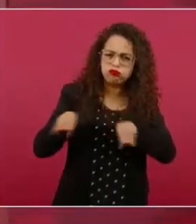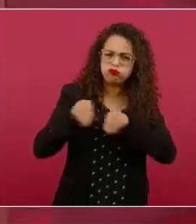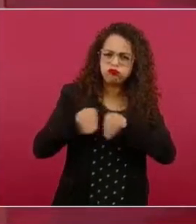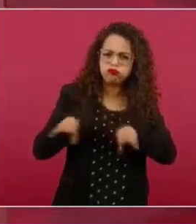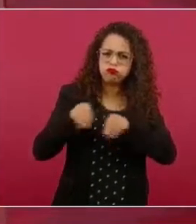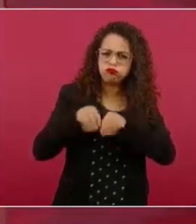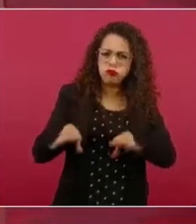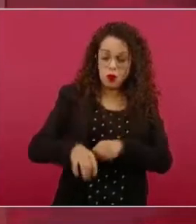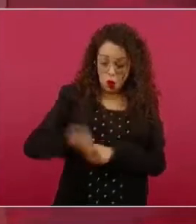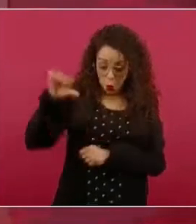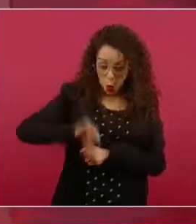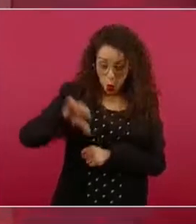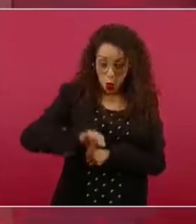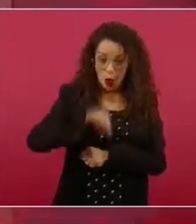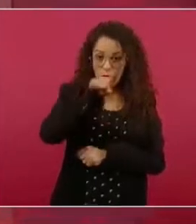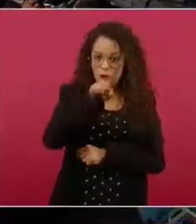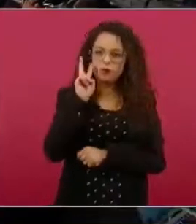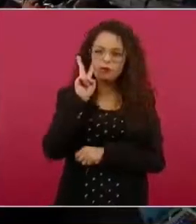hoy,